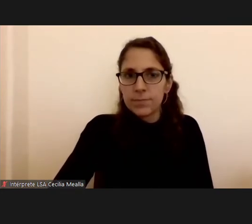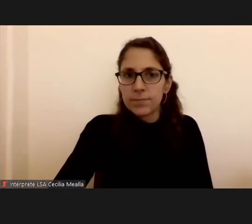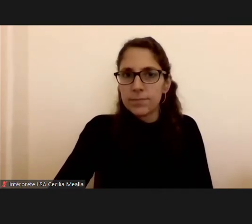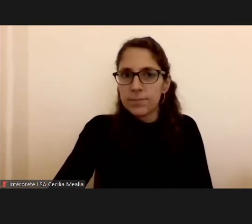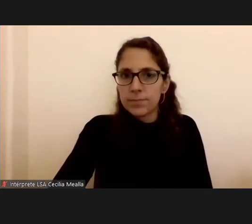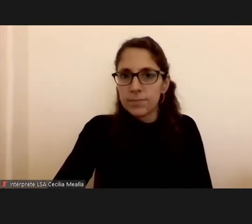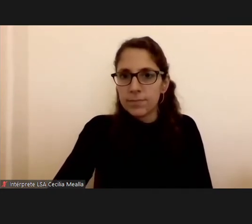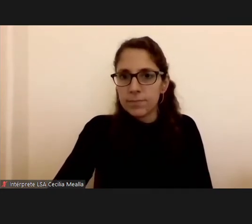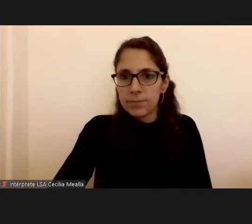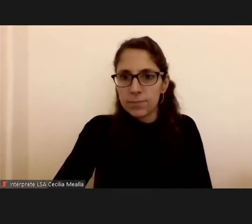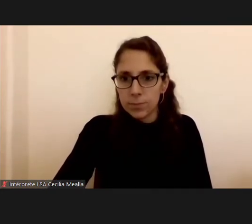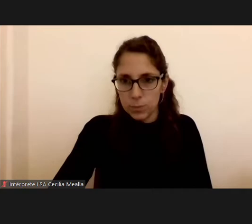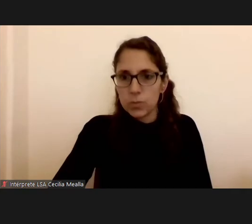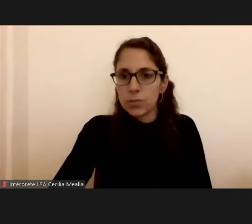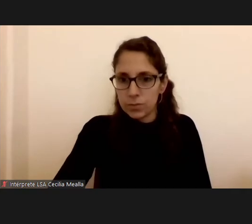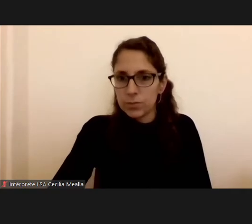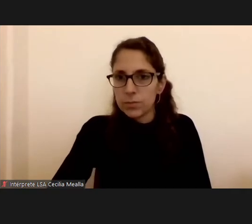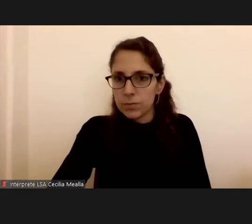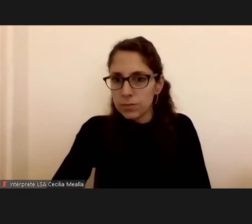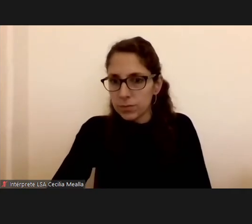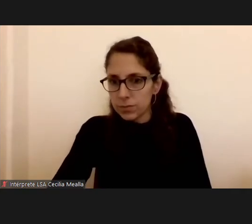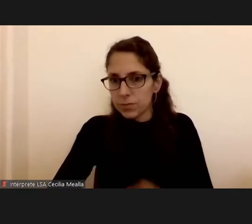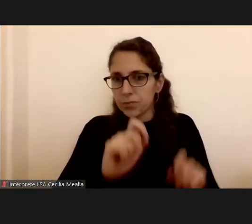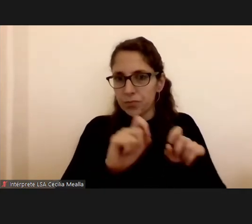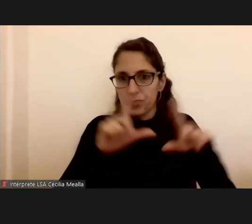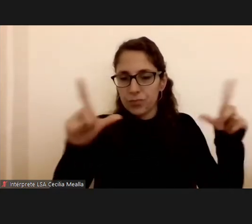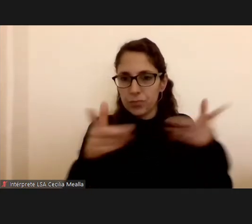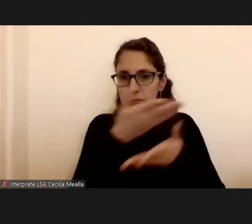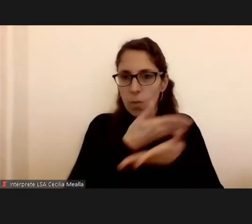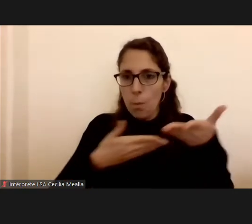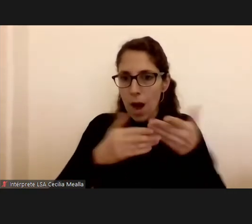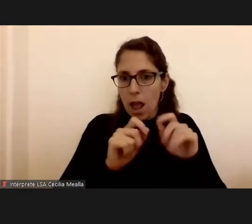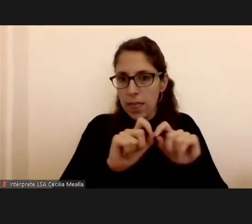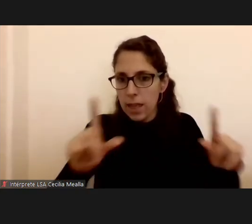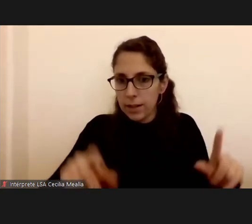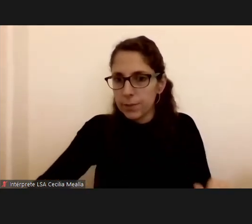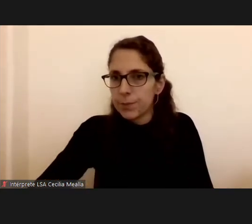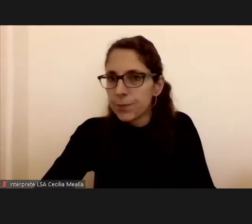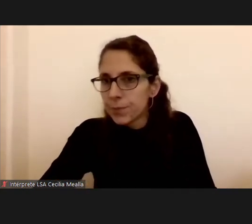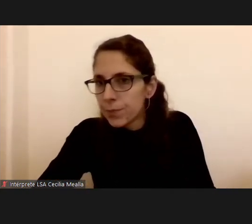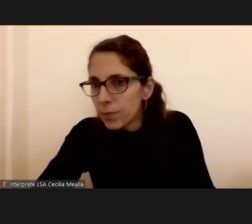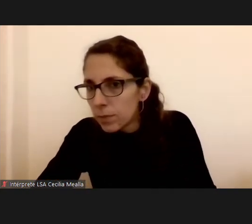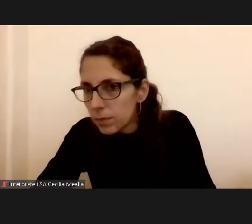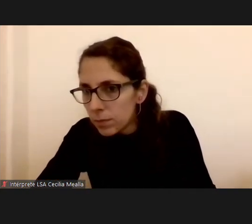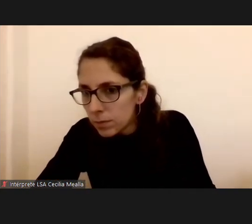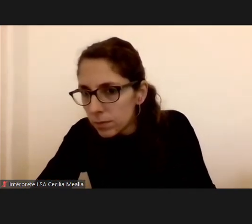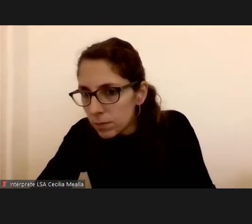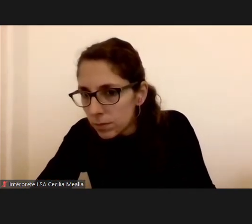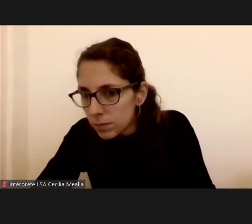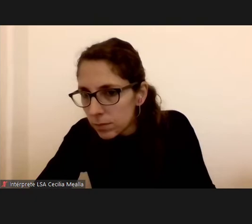Voy a ir compartiendo mientras siguen sumándose sus compañeros.